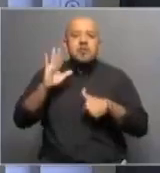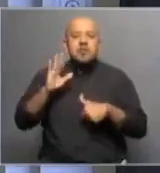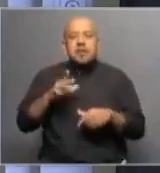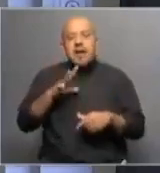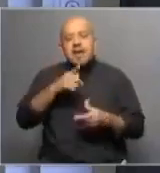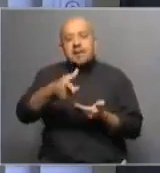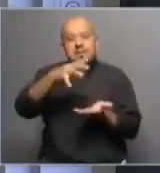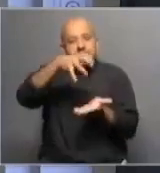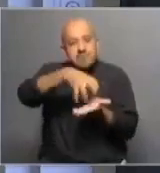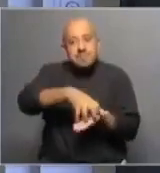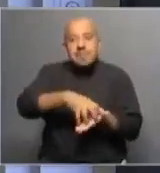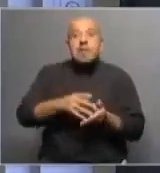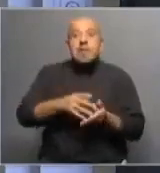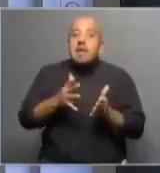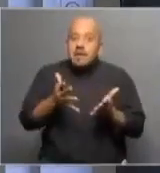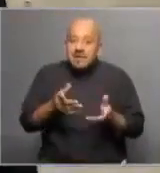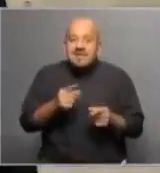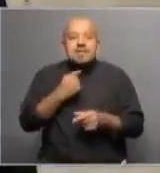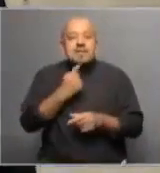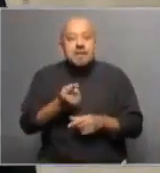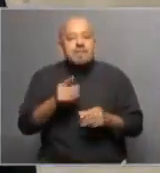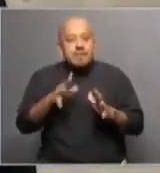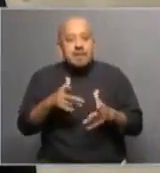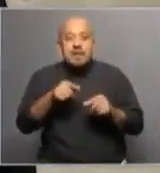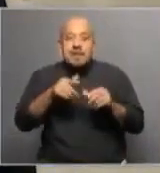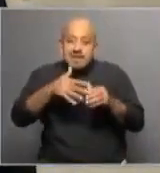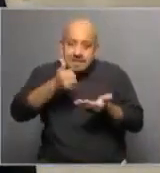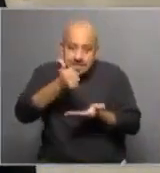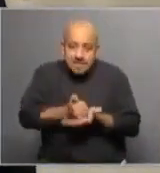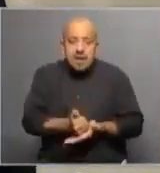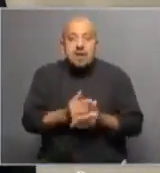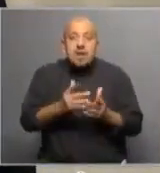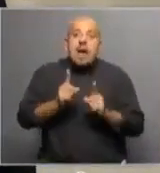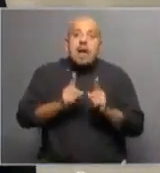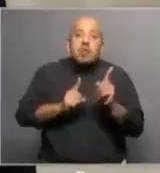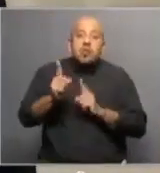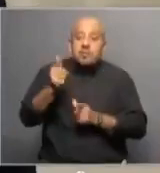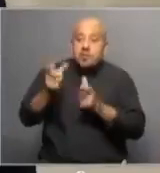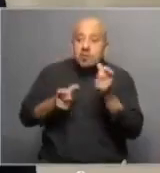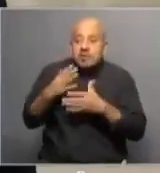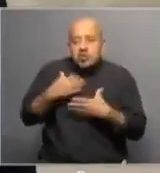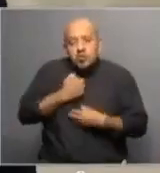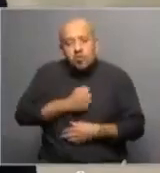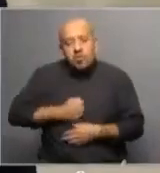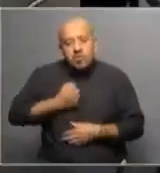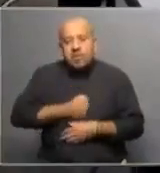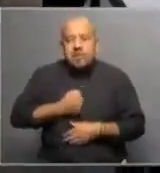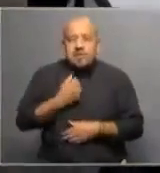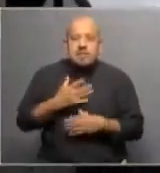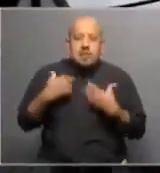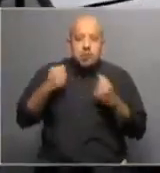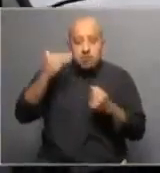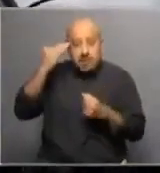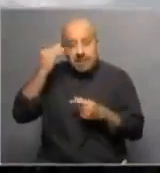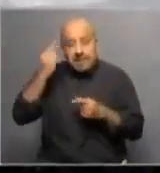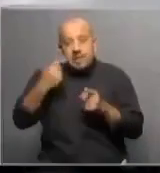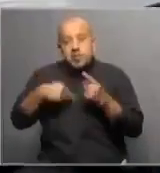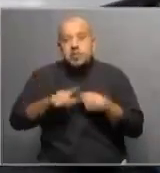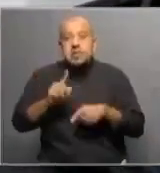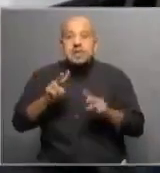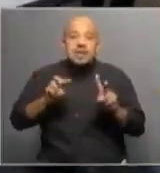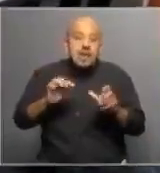resguardo del afuera más que de la salud de las personas que están sufriendo algún padecimiento de salud mental con la participación como factor clave para la